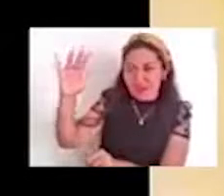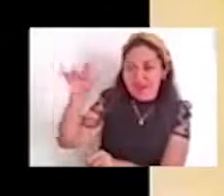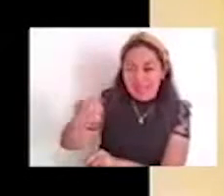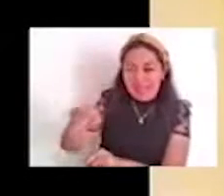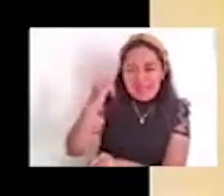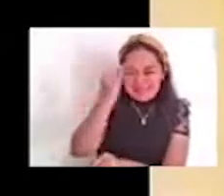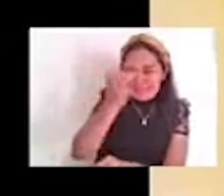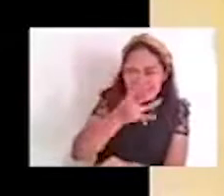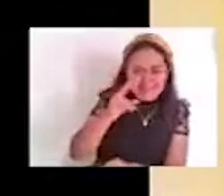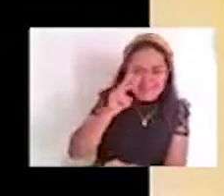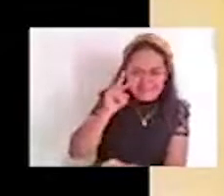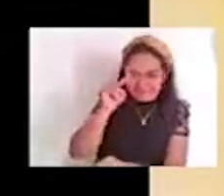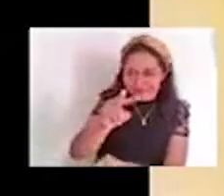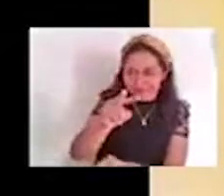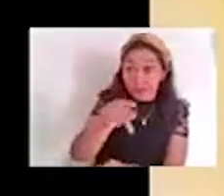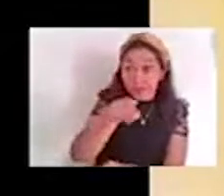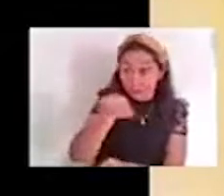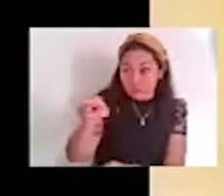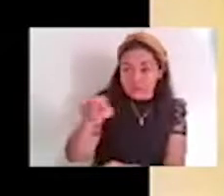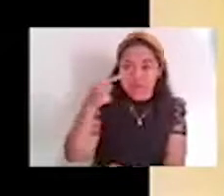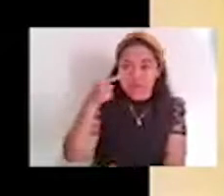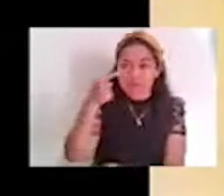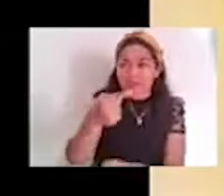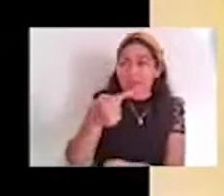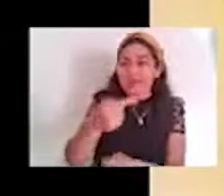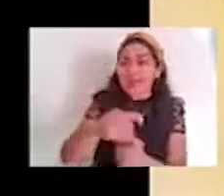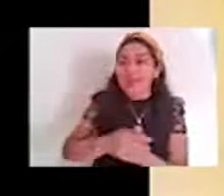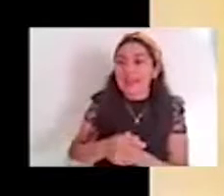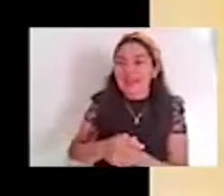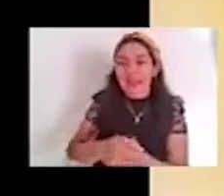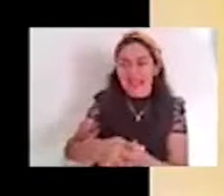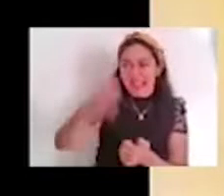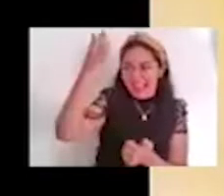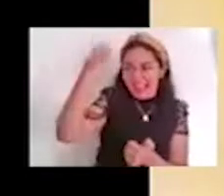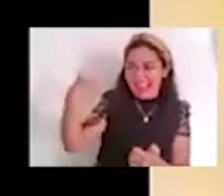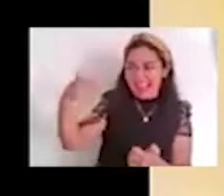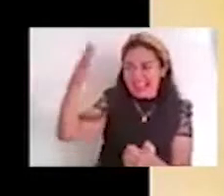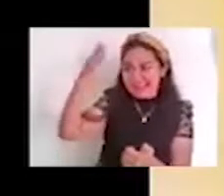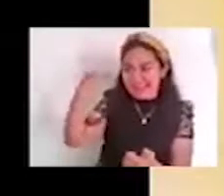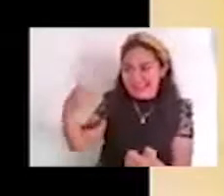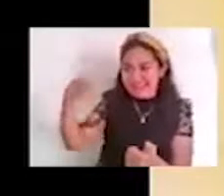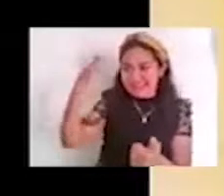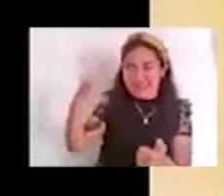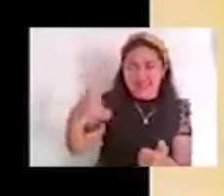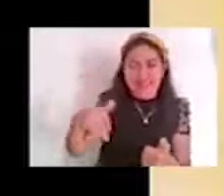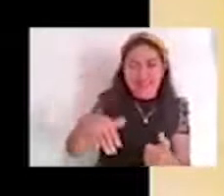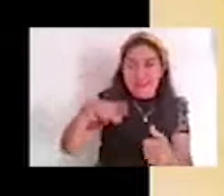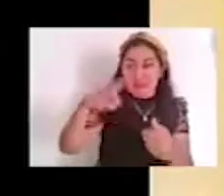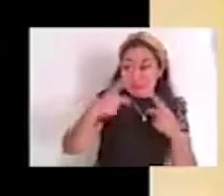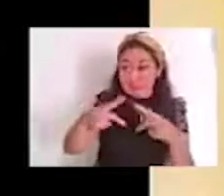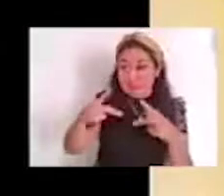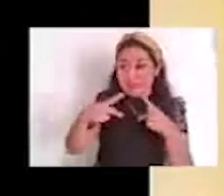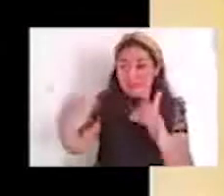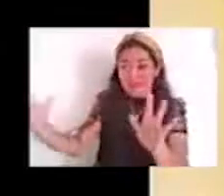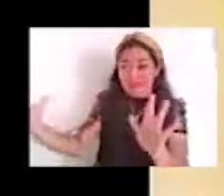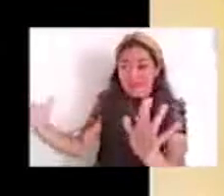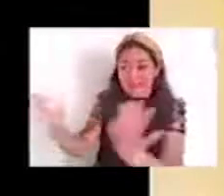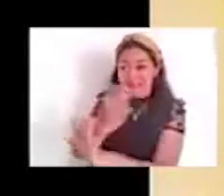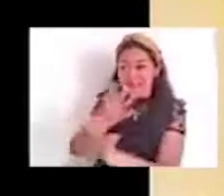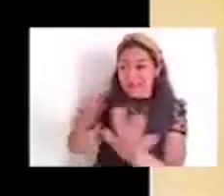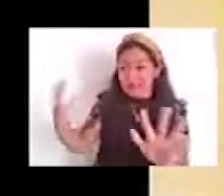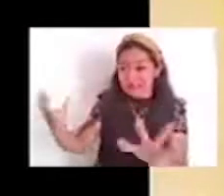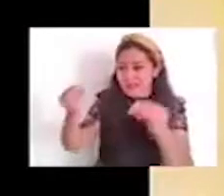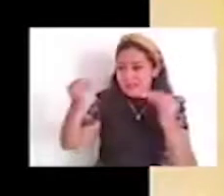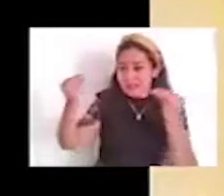ustedes, bueno, pues podrán ver que en la diversidad de los tocados podemos reconocer varias